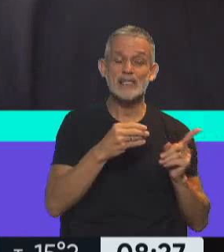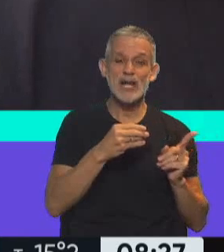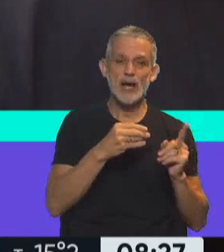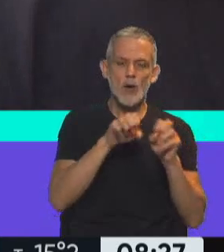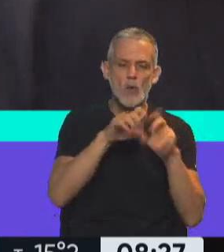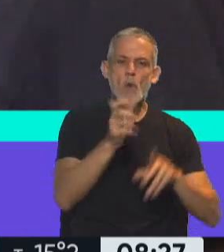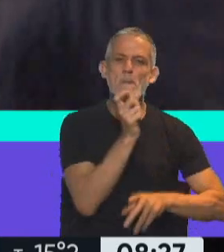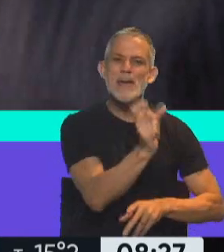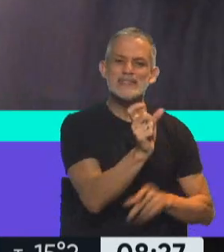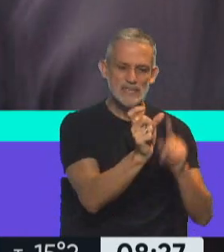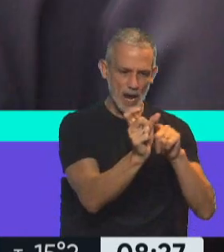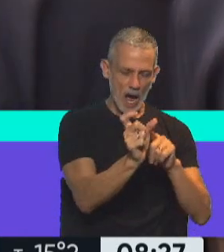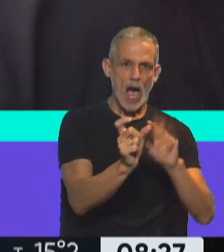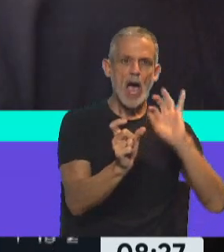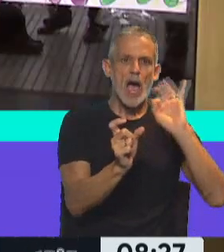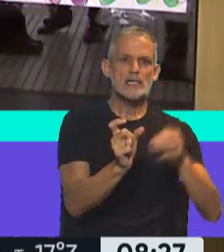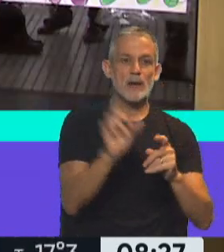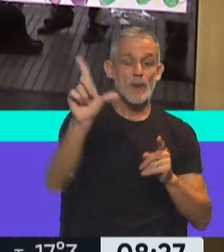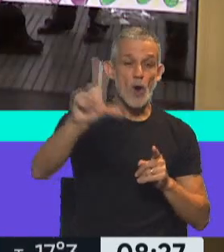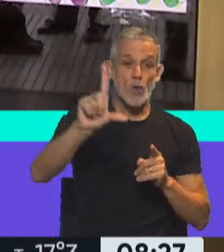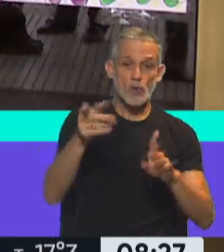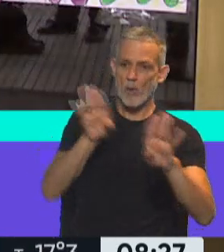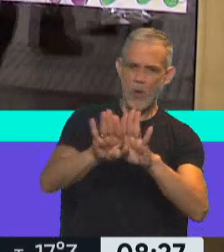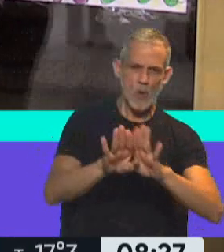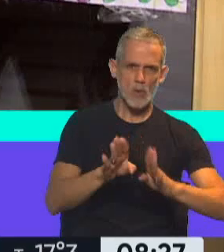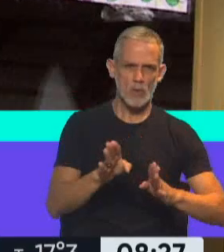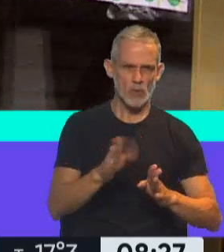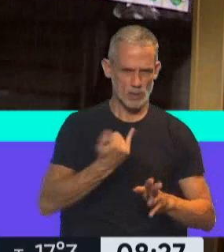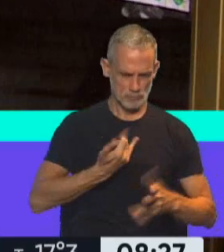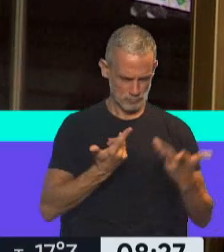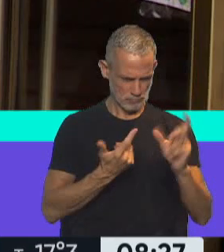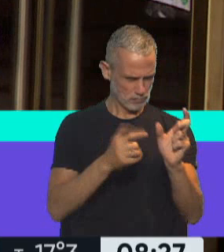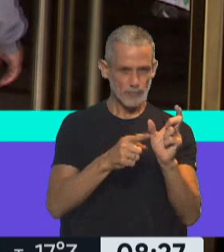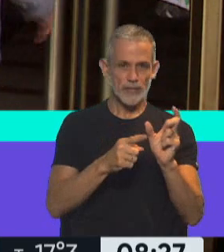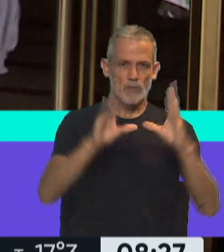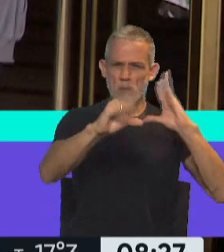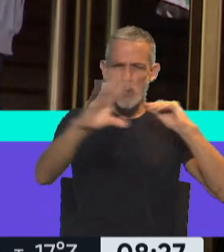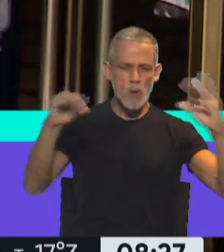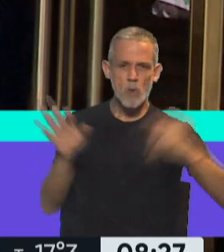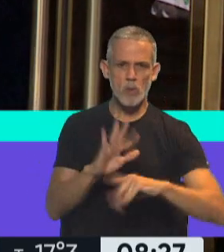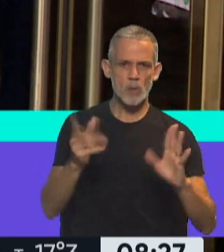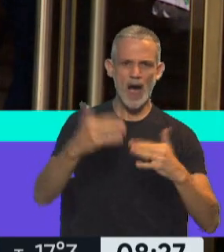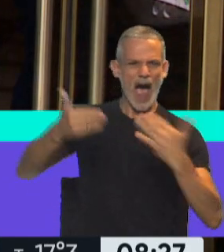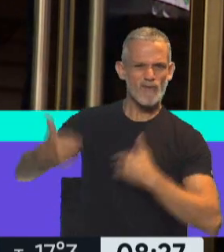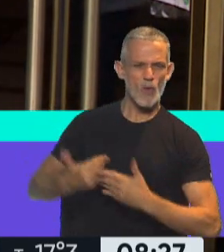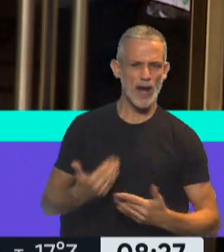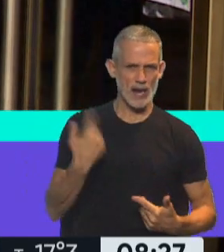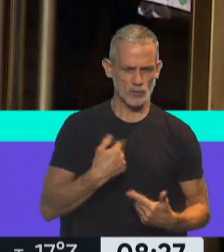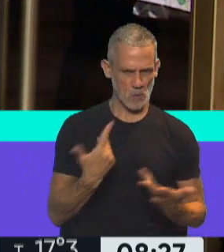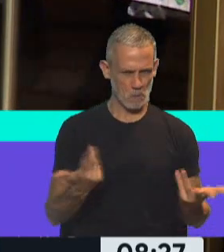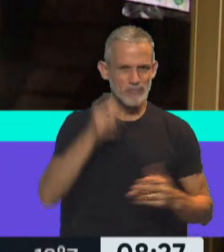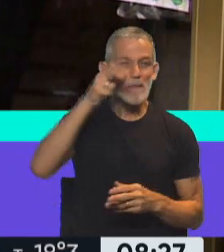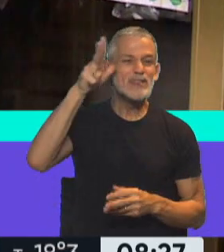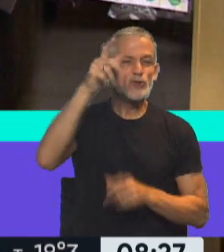filtra un mensaje y ahí nos enteramos que un lunes nos iban a cerrar la puerta, a apagar todo, cerrar la puerta y dejarnos afuera. Ahora, los